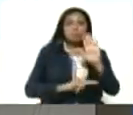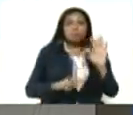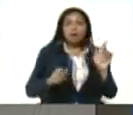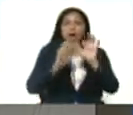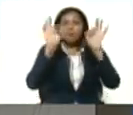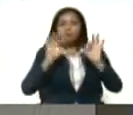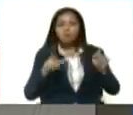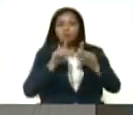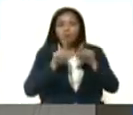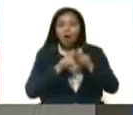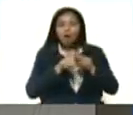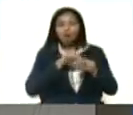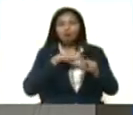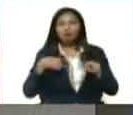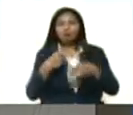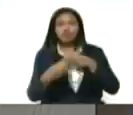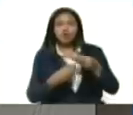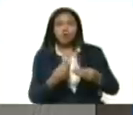no hubiéramos